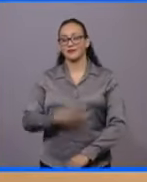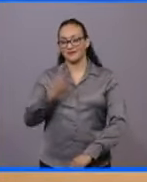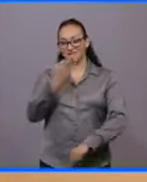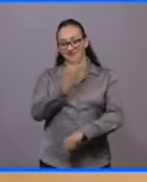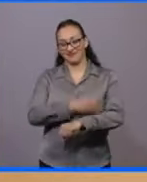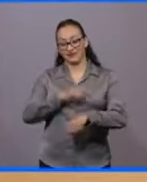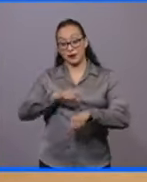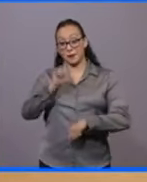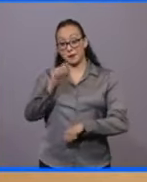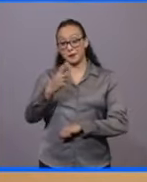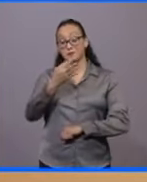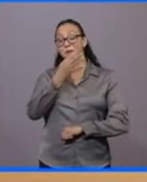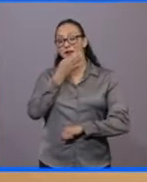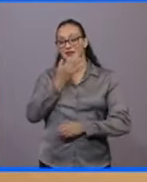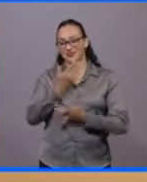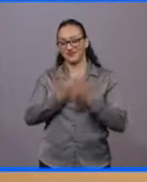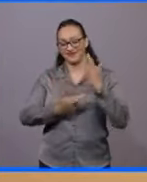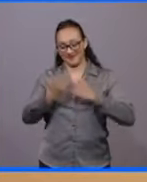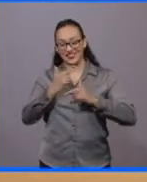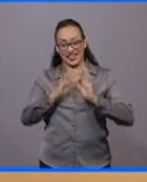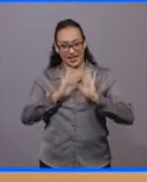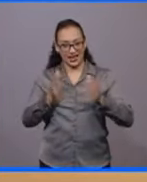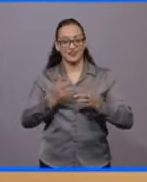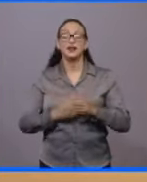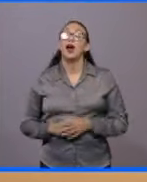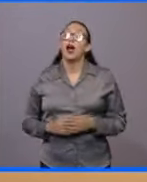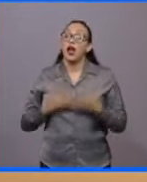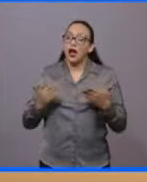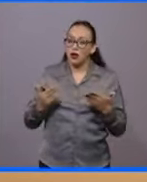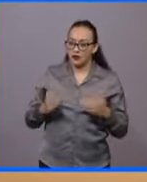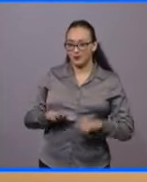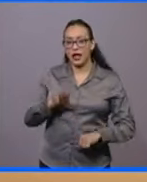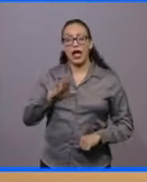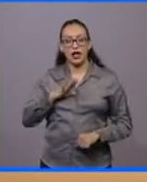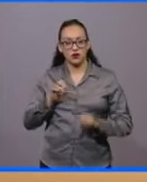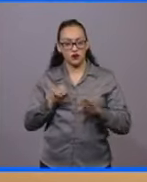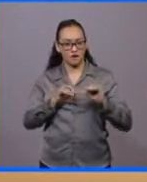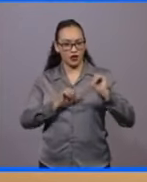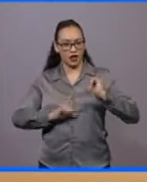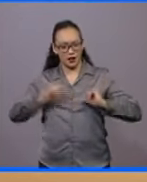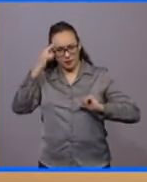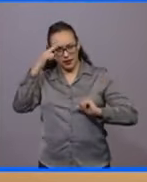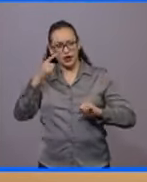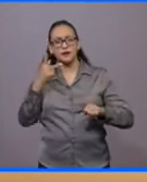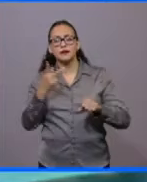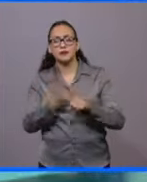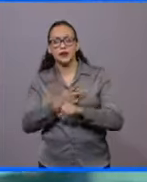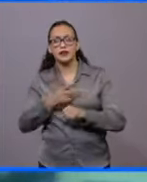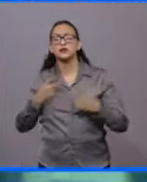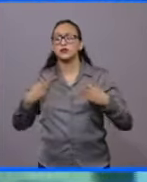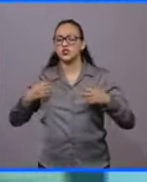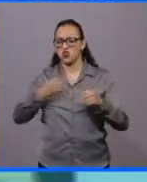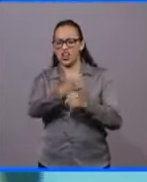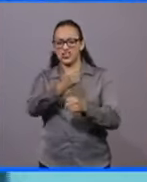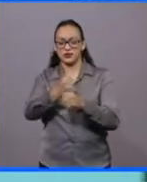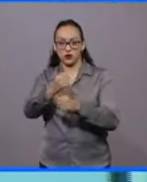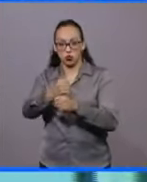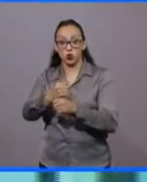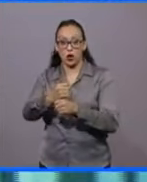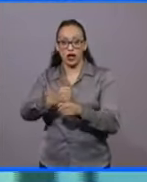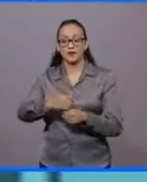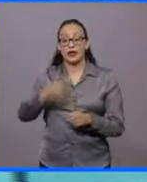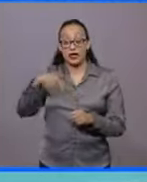Tres de la tarde con 23 minutos. Vámonos con más. De acuerdo con el Observatorio sobre la Tortura, en 2022 se iniciaron en el país